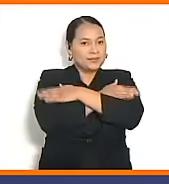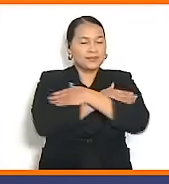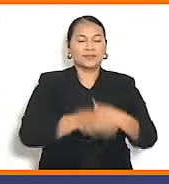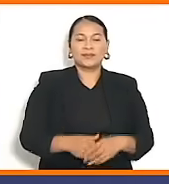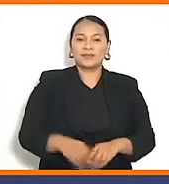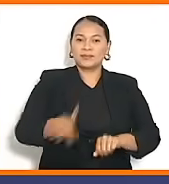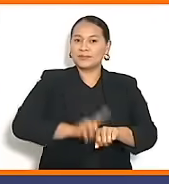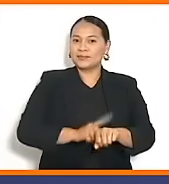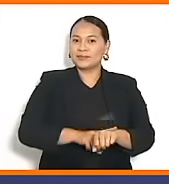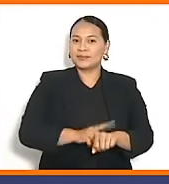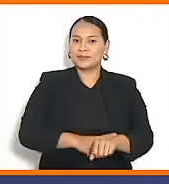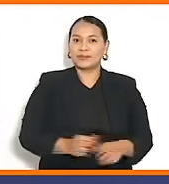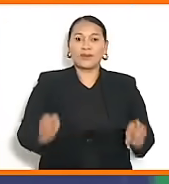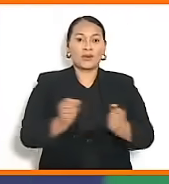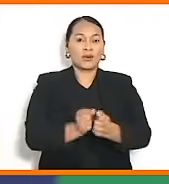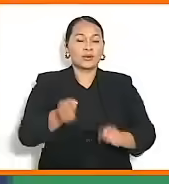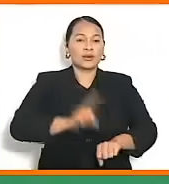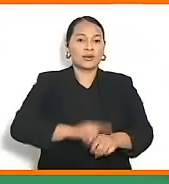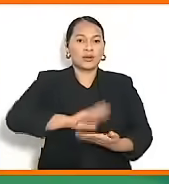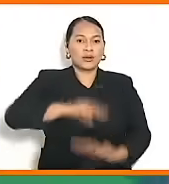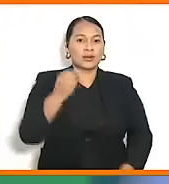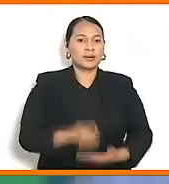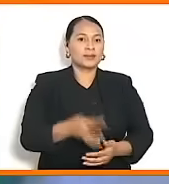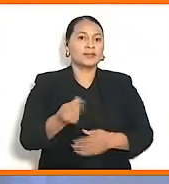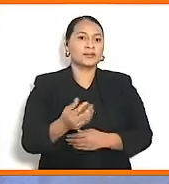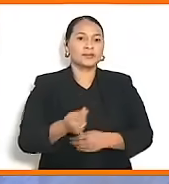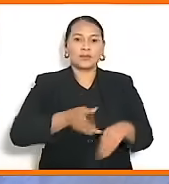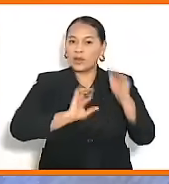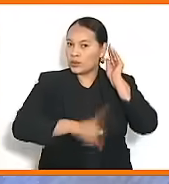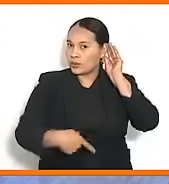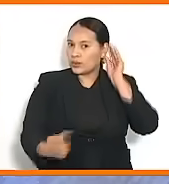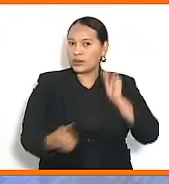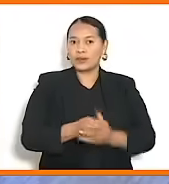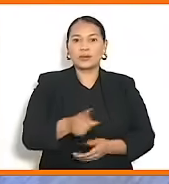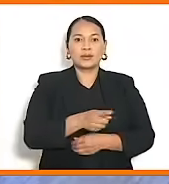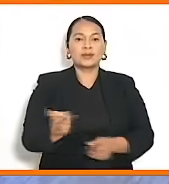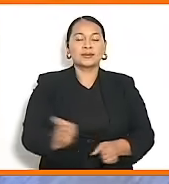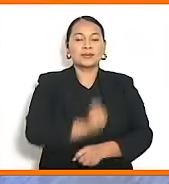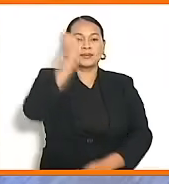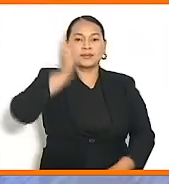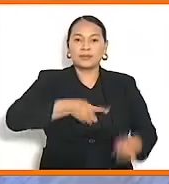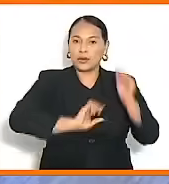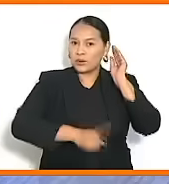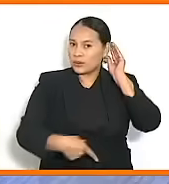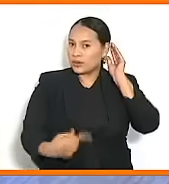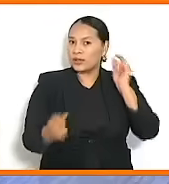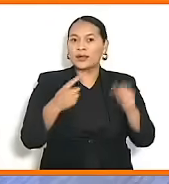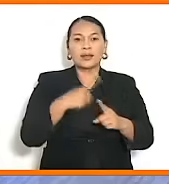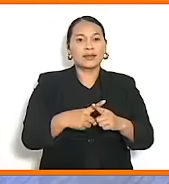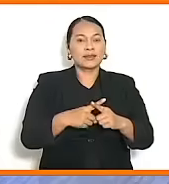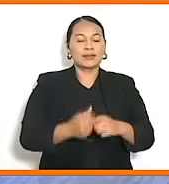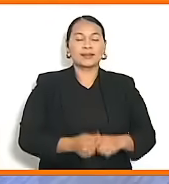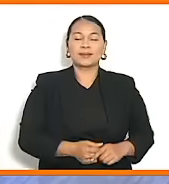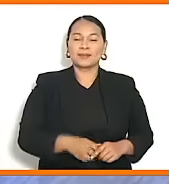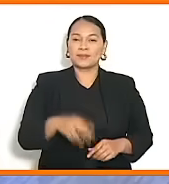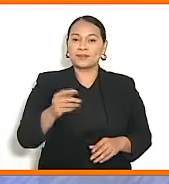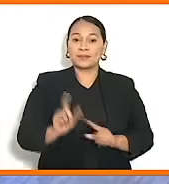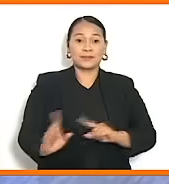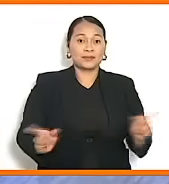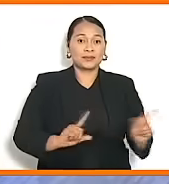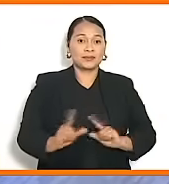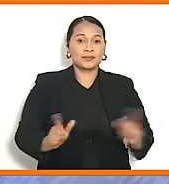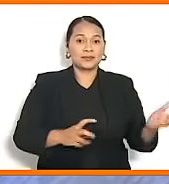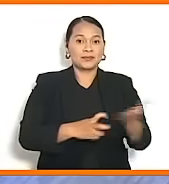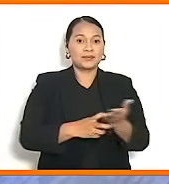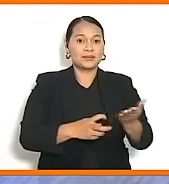Es momento de que me acompañes a multiplicar tu premio de diaria si fuiste un afortunado ganador junto a MultiX. Espero que tengas ese